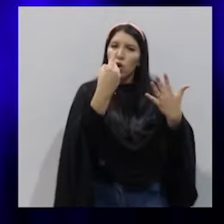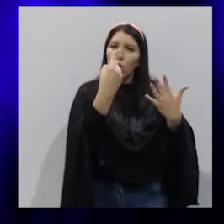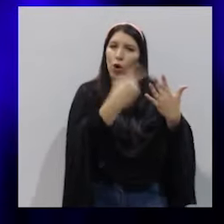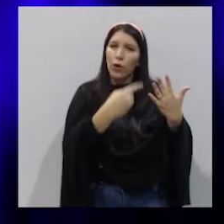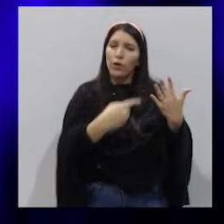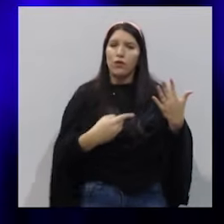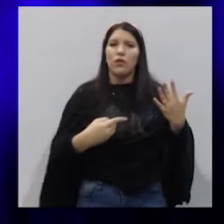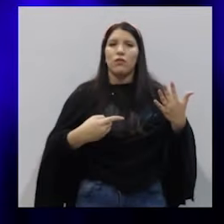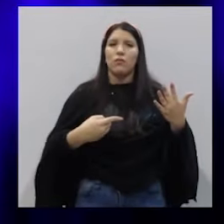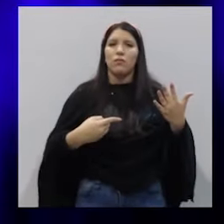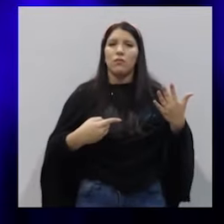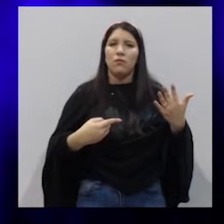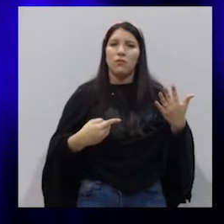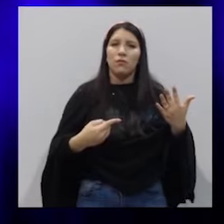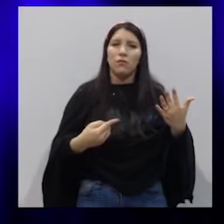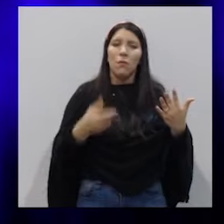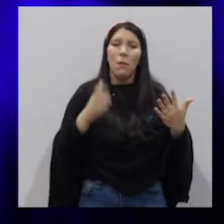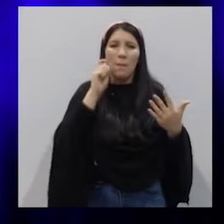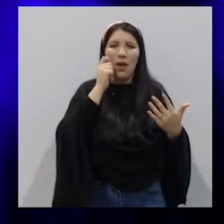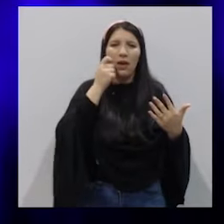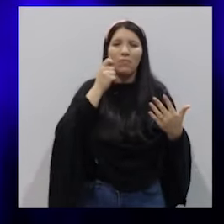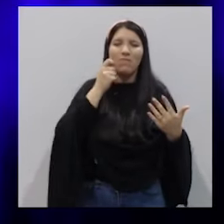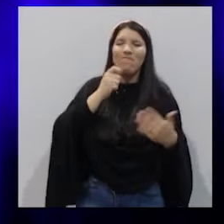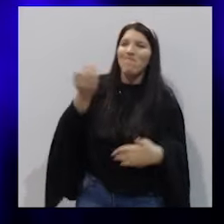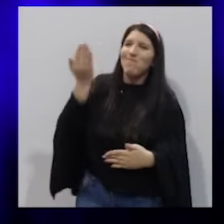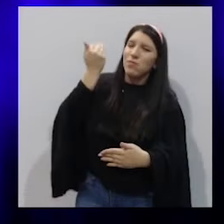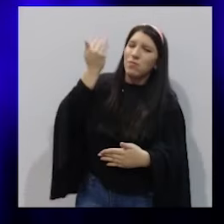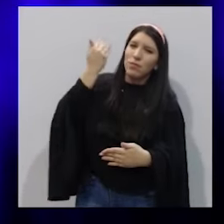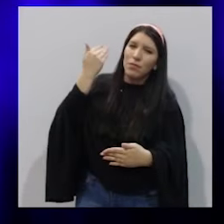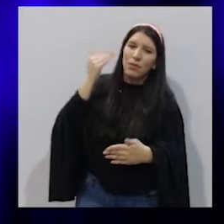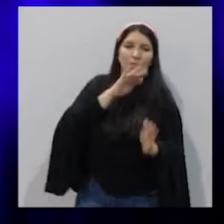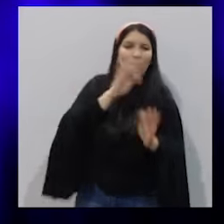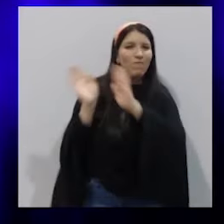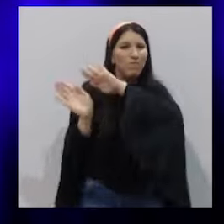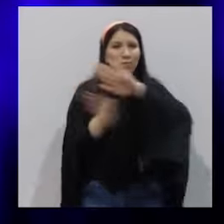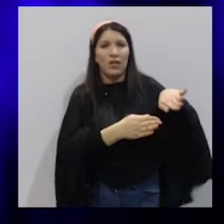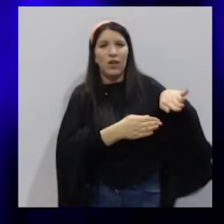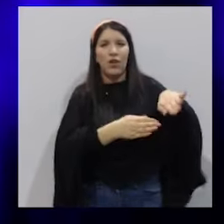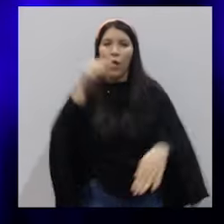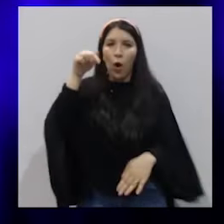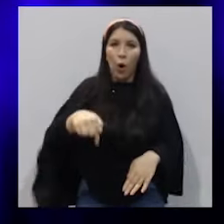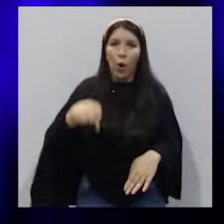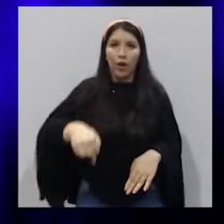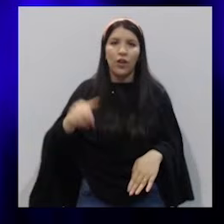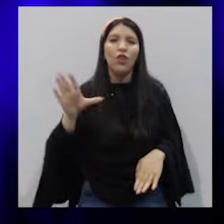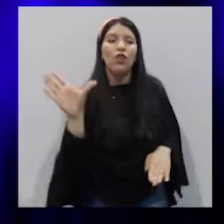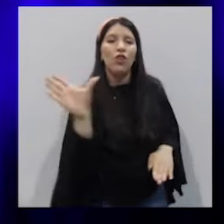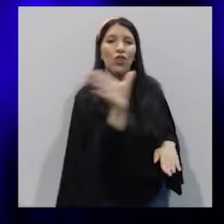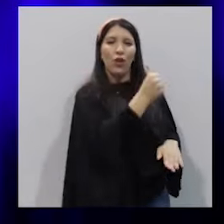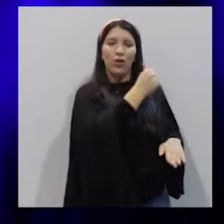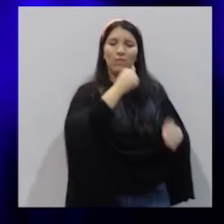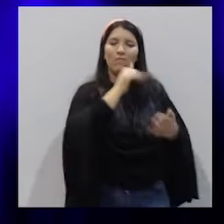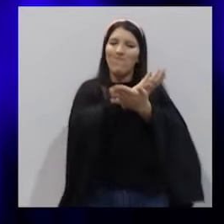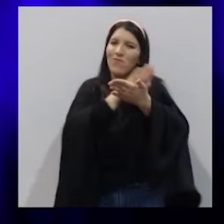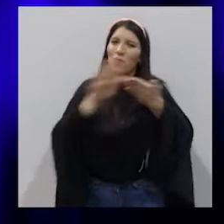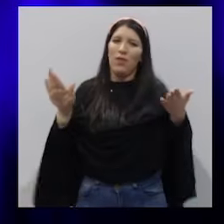son hechas nuevas la obra de christo logra todo eso el quita la culpa quita la carga de las